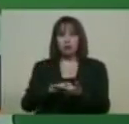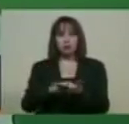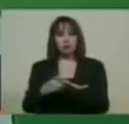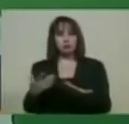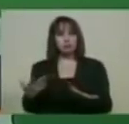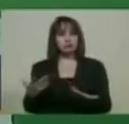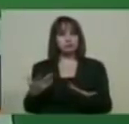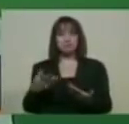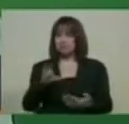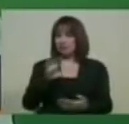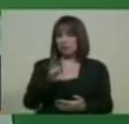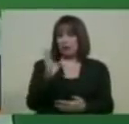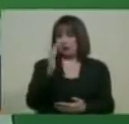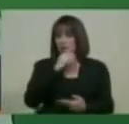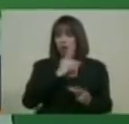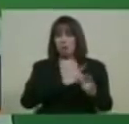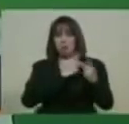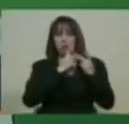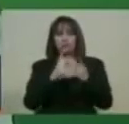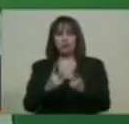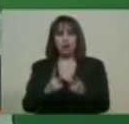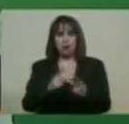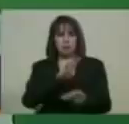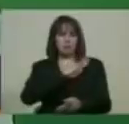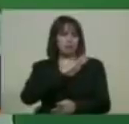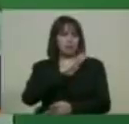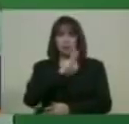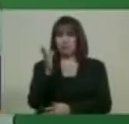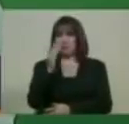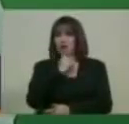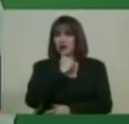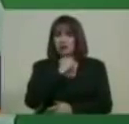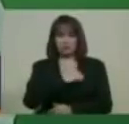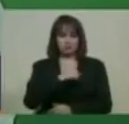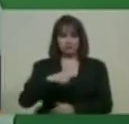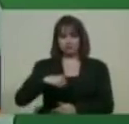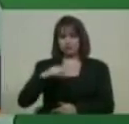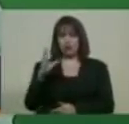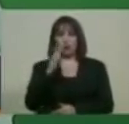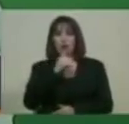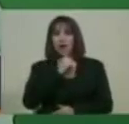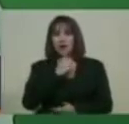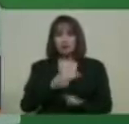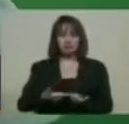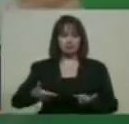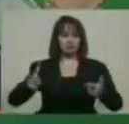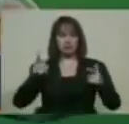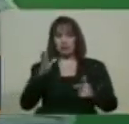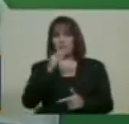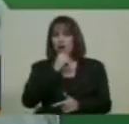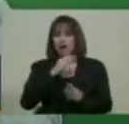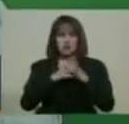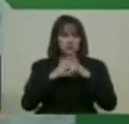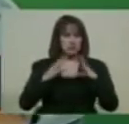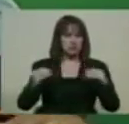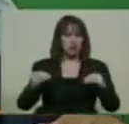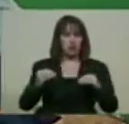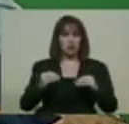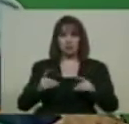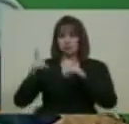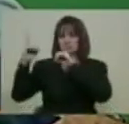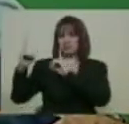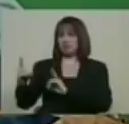El país no tenía voluntad propia, no tenía soberanía. Todo absolutamente se